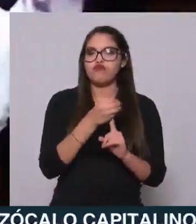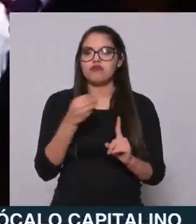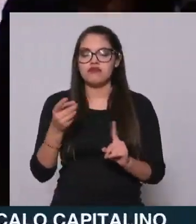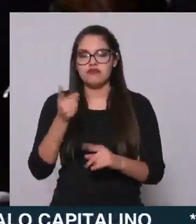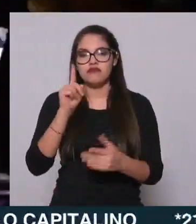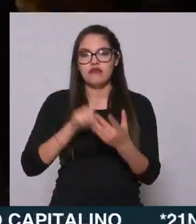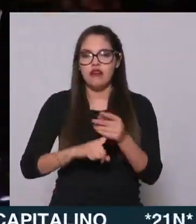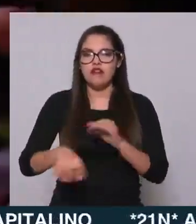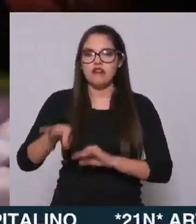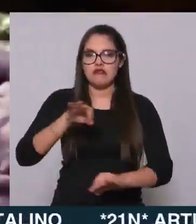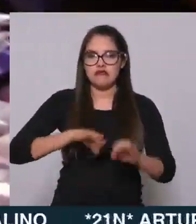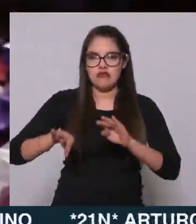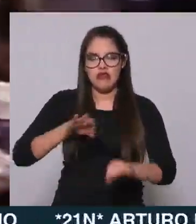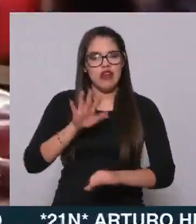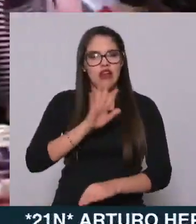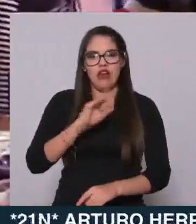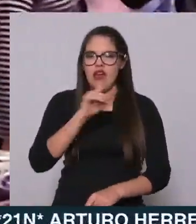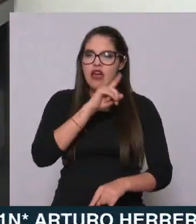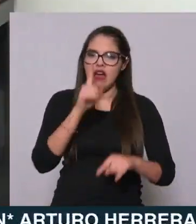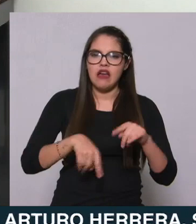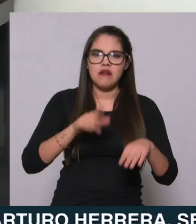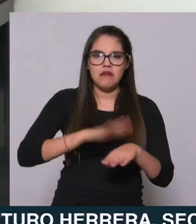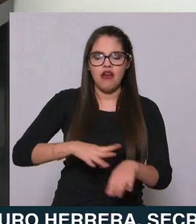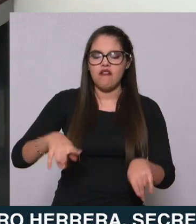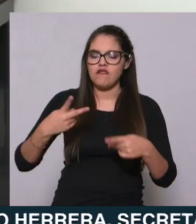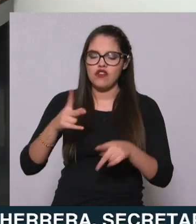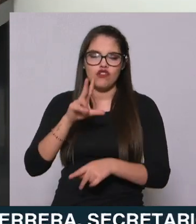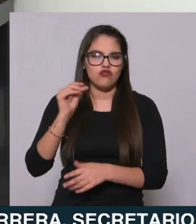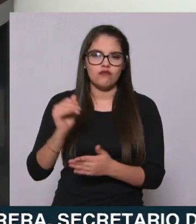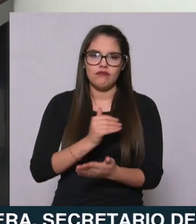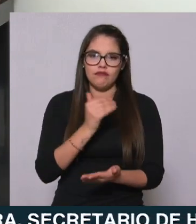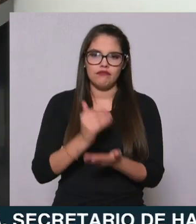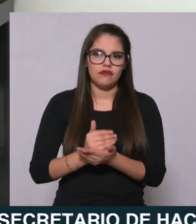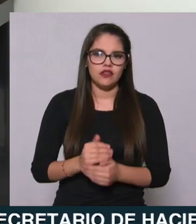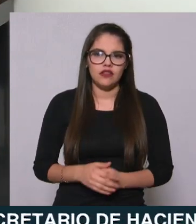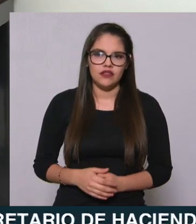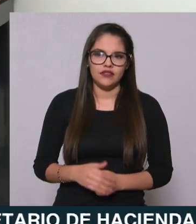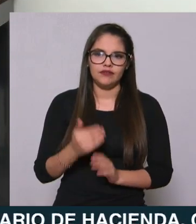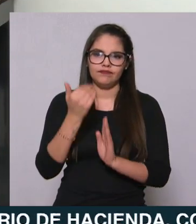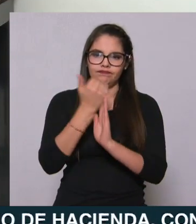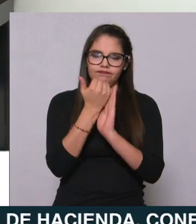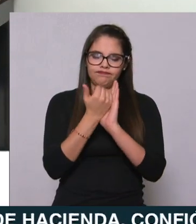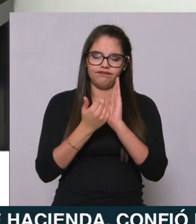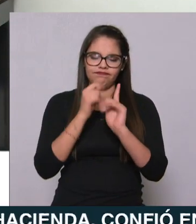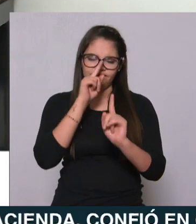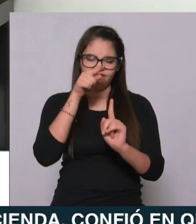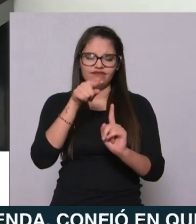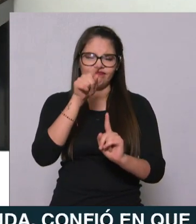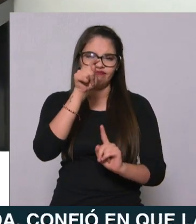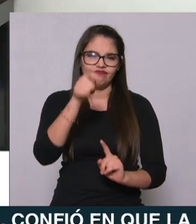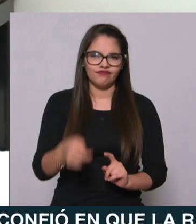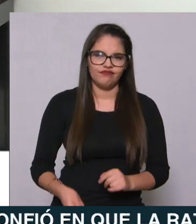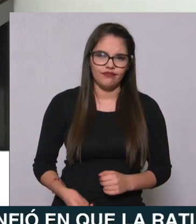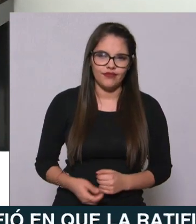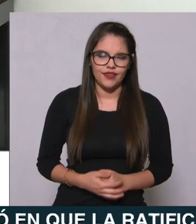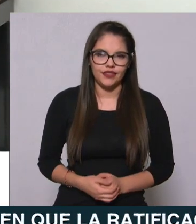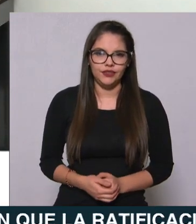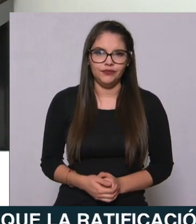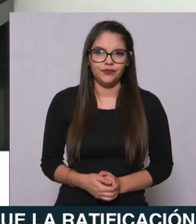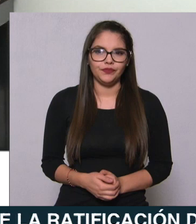han trabajado para eliminar esta venta. Y estos lineamientos tienen como objetivo